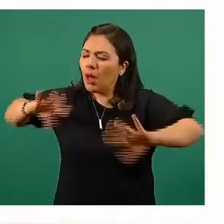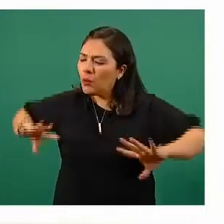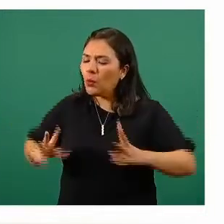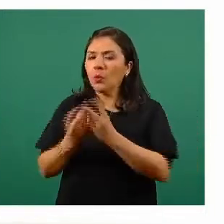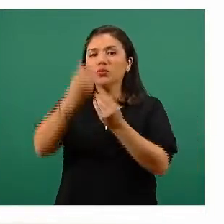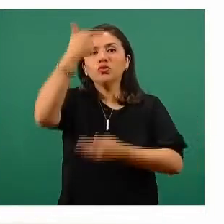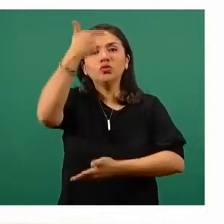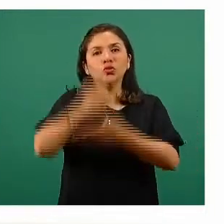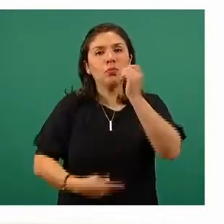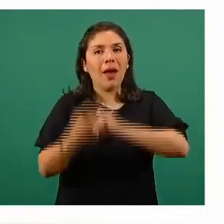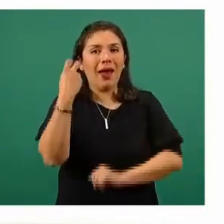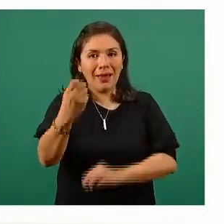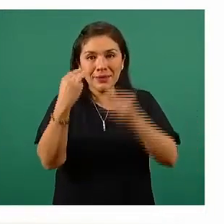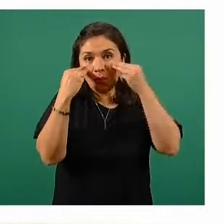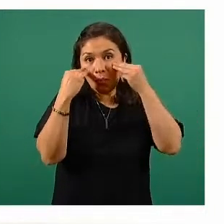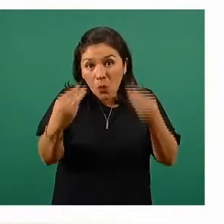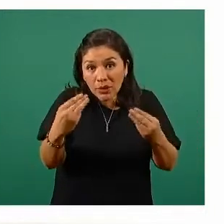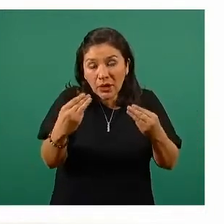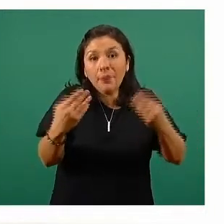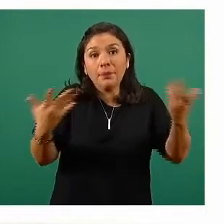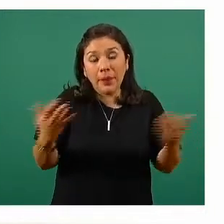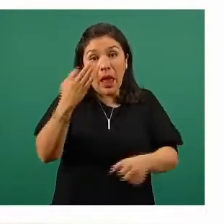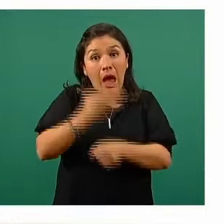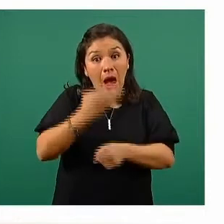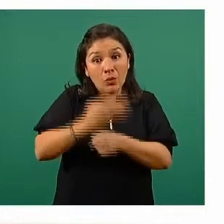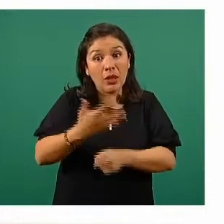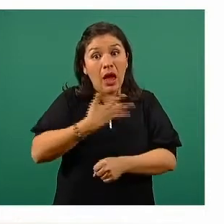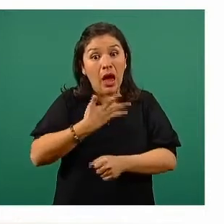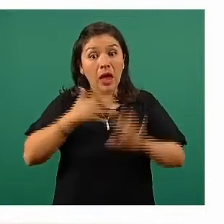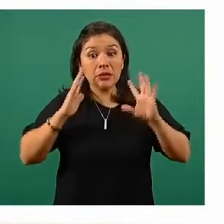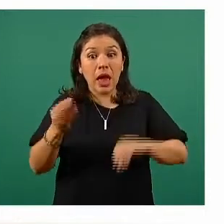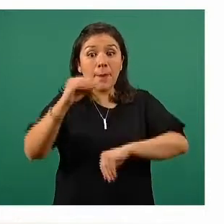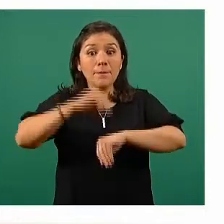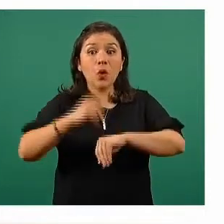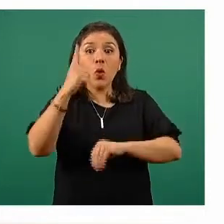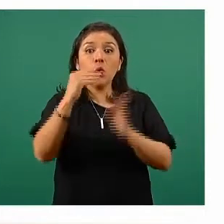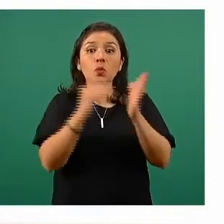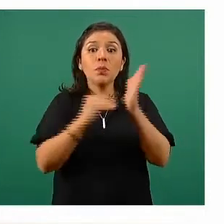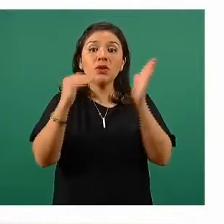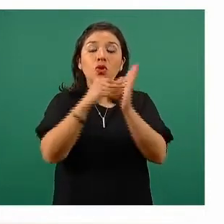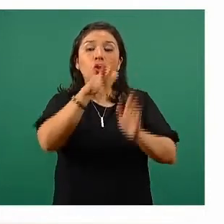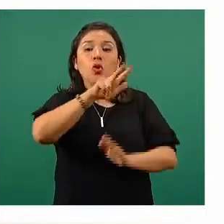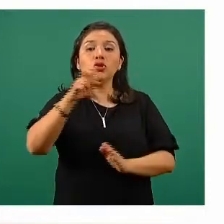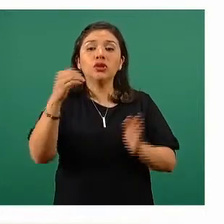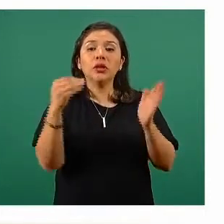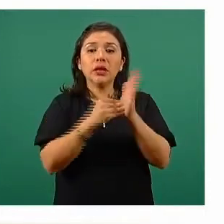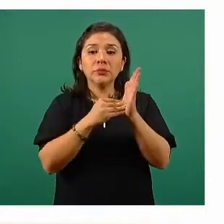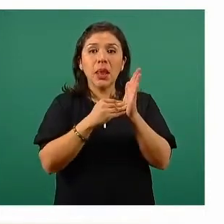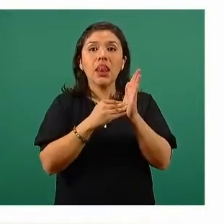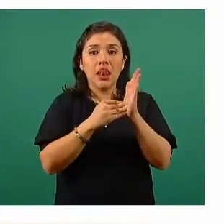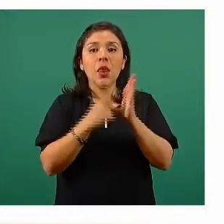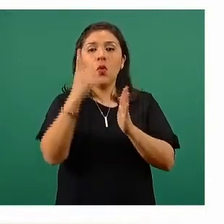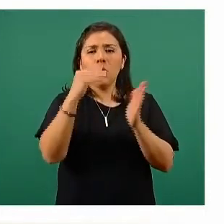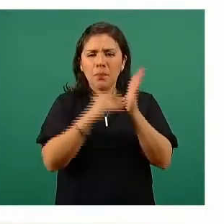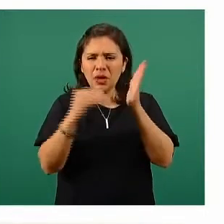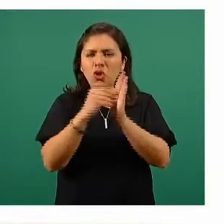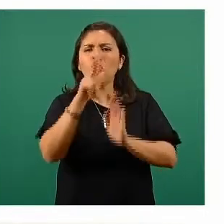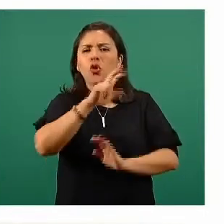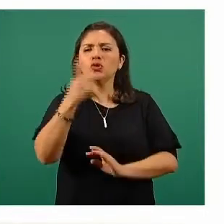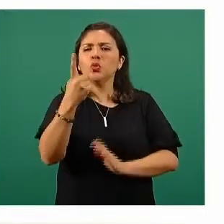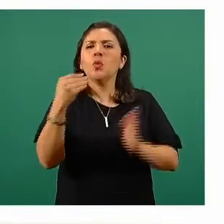nivel nacional, y pues bien, actualmente tenemos arriba de 1.800.000, exactamente